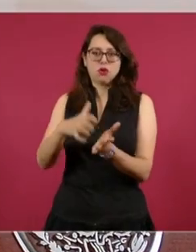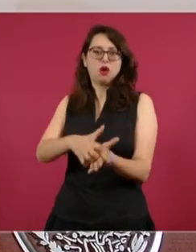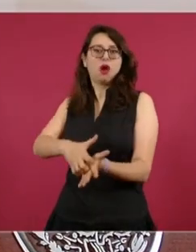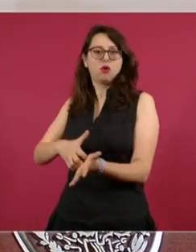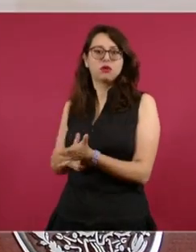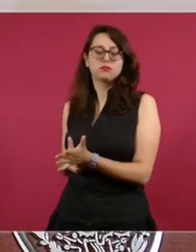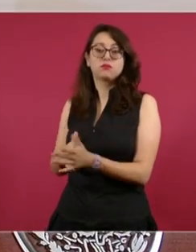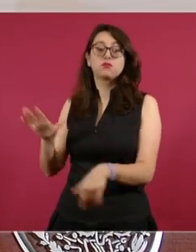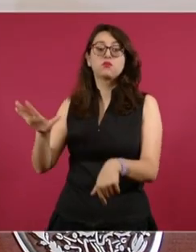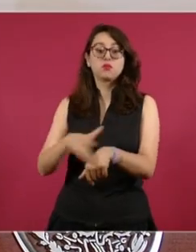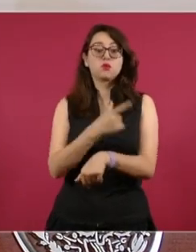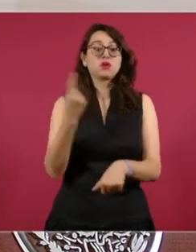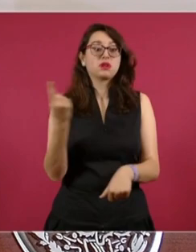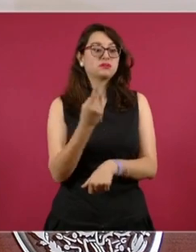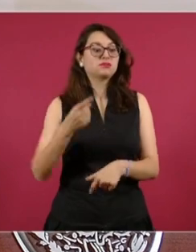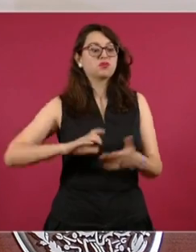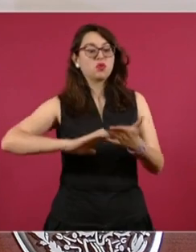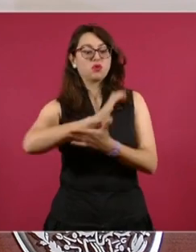leoninos.